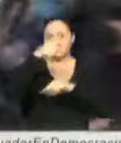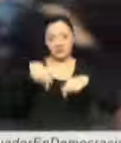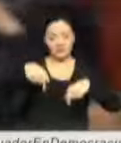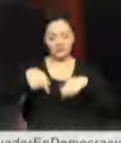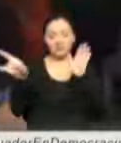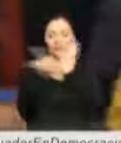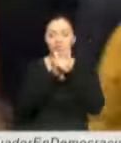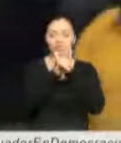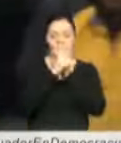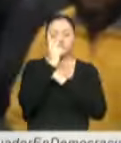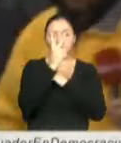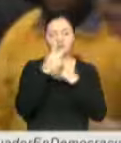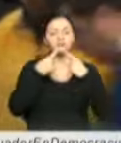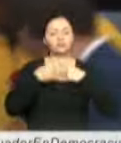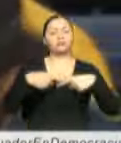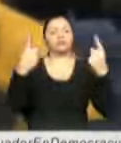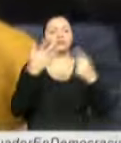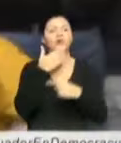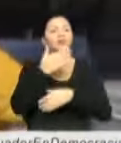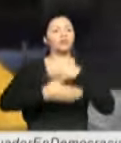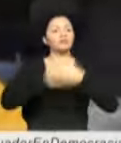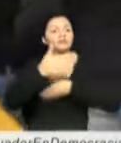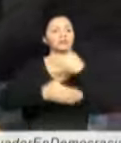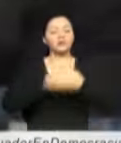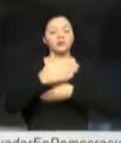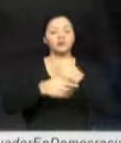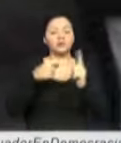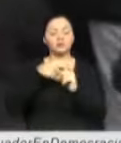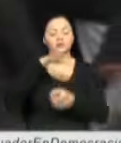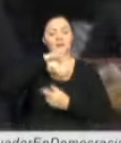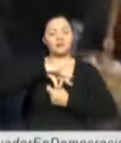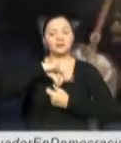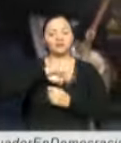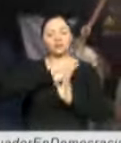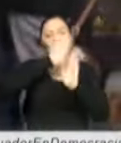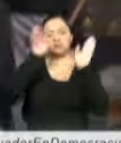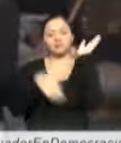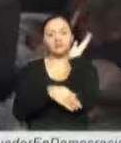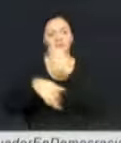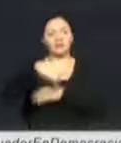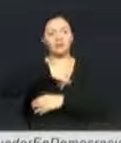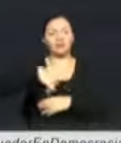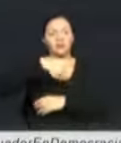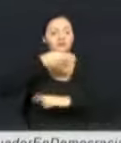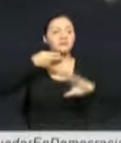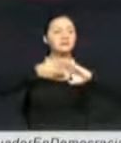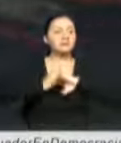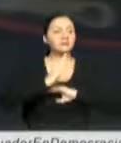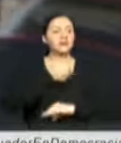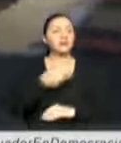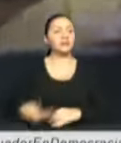Tele Ciudadana, difundirá cómo se está llevando a cabo esta jornada democrática.